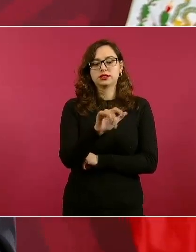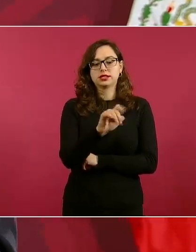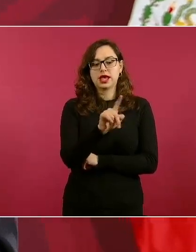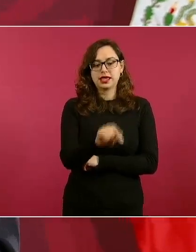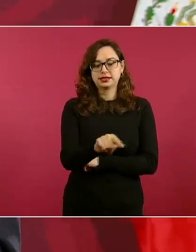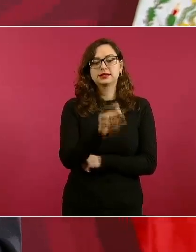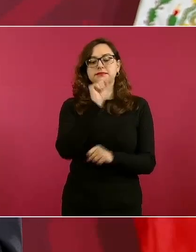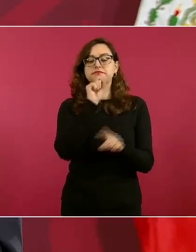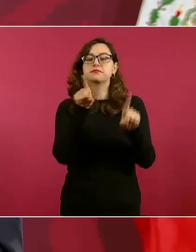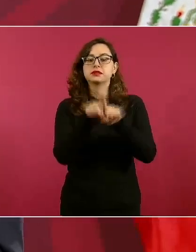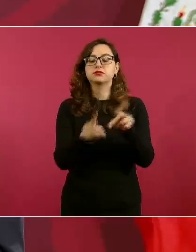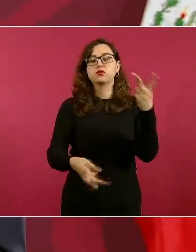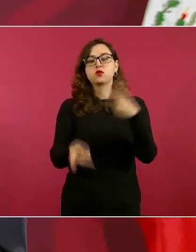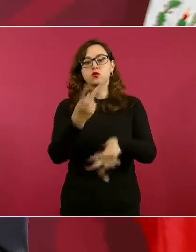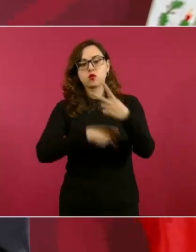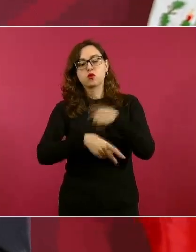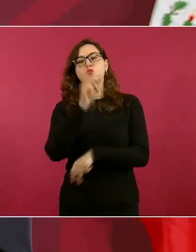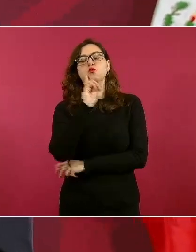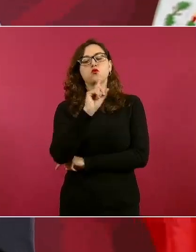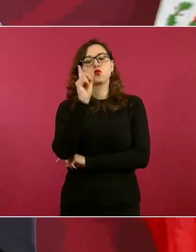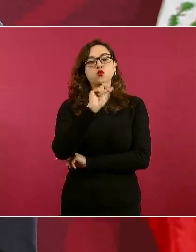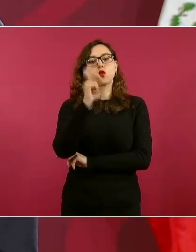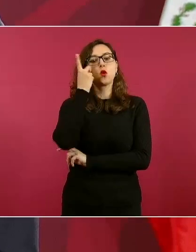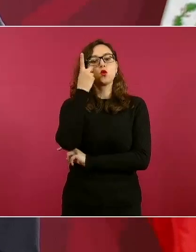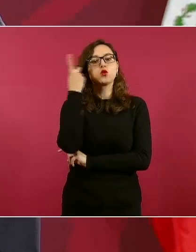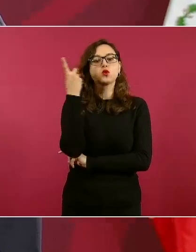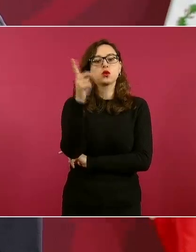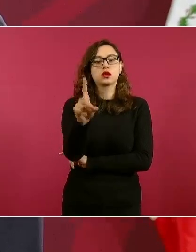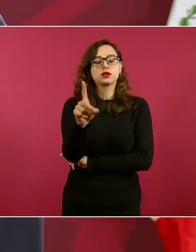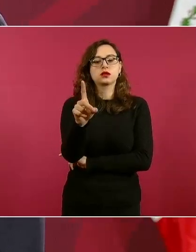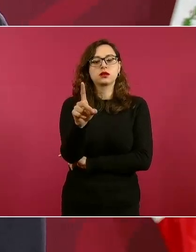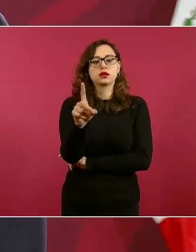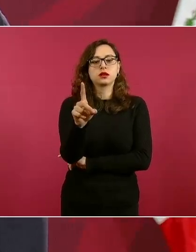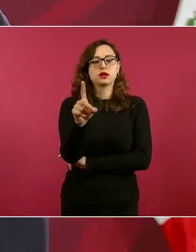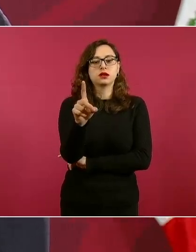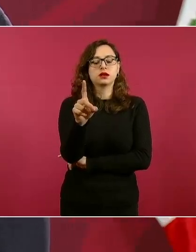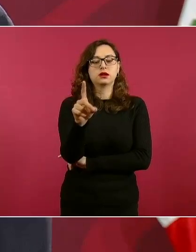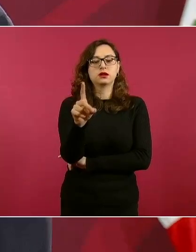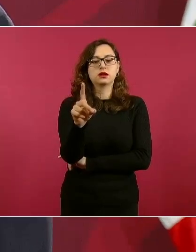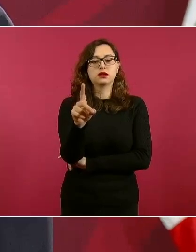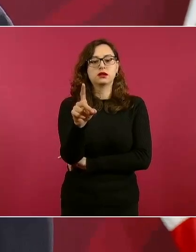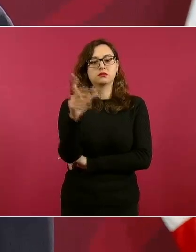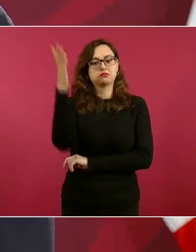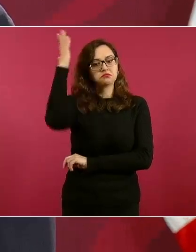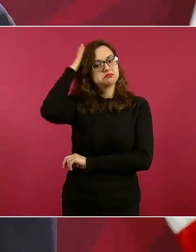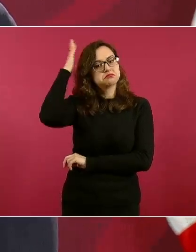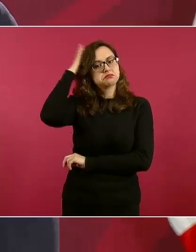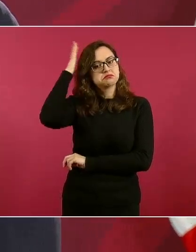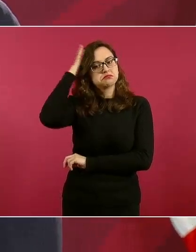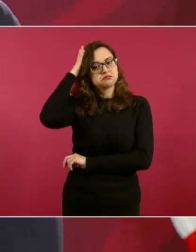dueña gerente